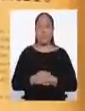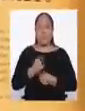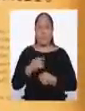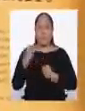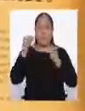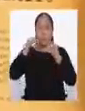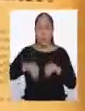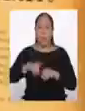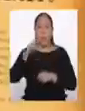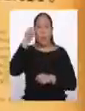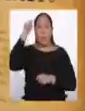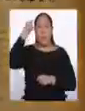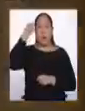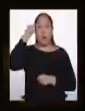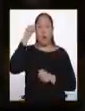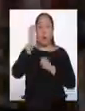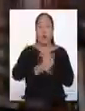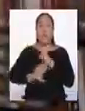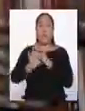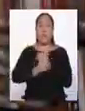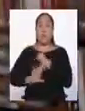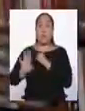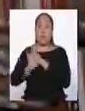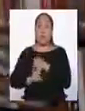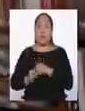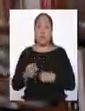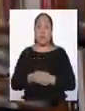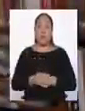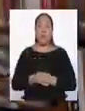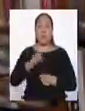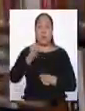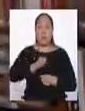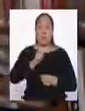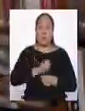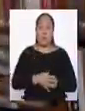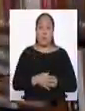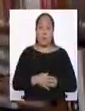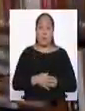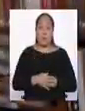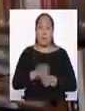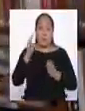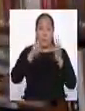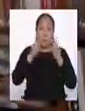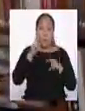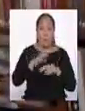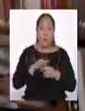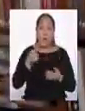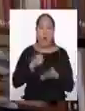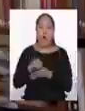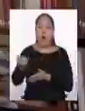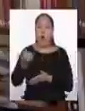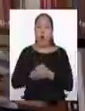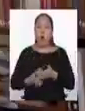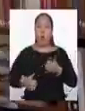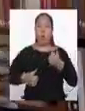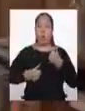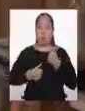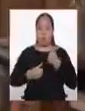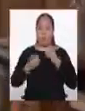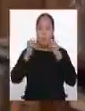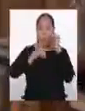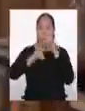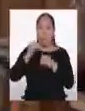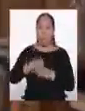Desarrolla una política de defensa que resulta ser finalmente compra de armamento para las tres fuerzas,